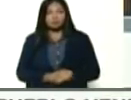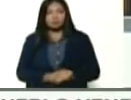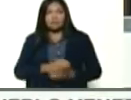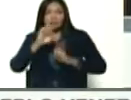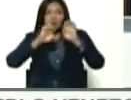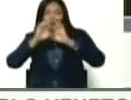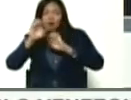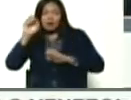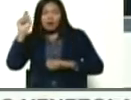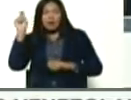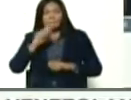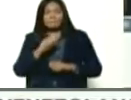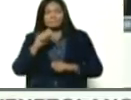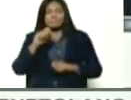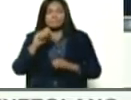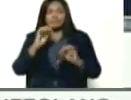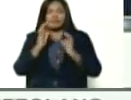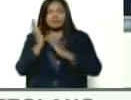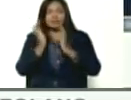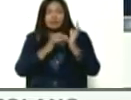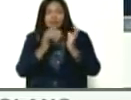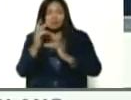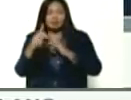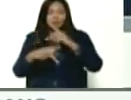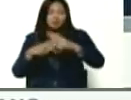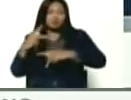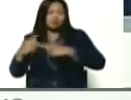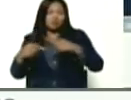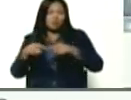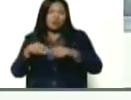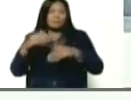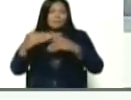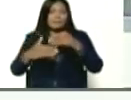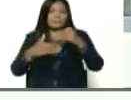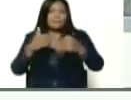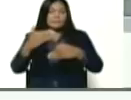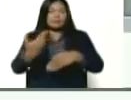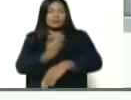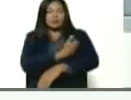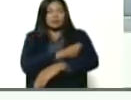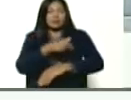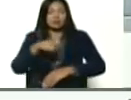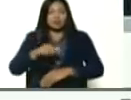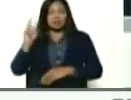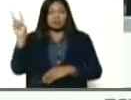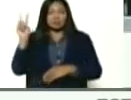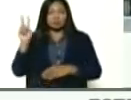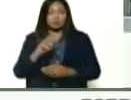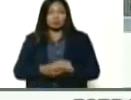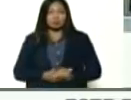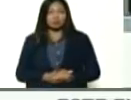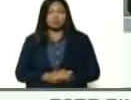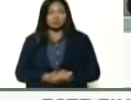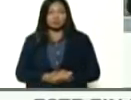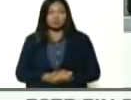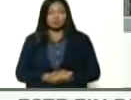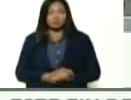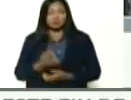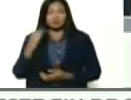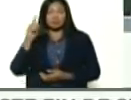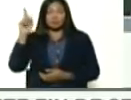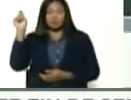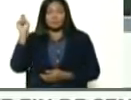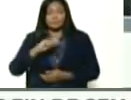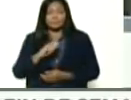el mes de abril el proceso de avanzada en la vacunación en venezuela' tenemos un mes